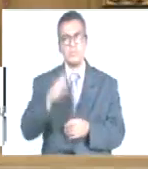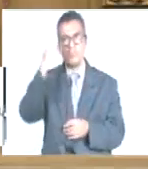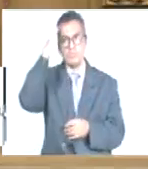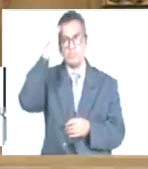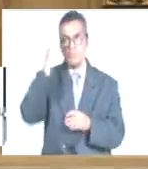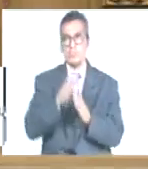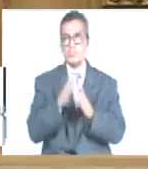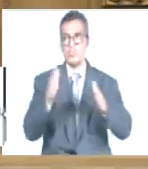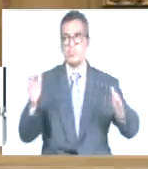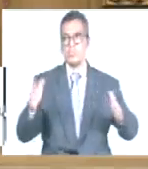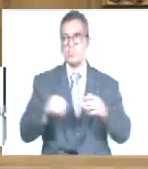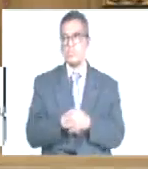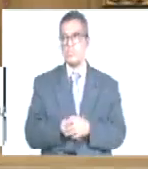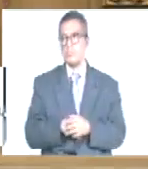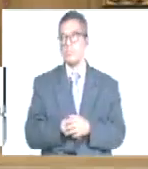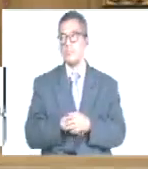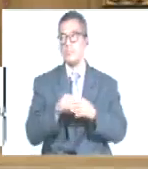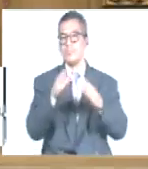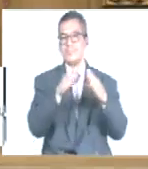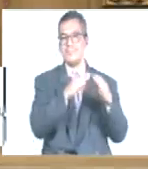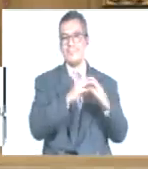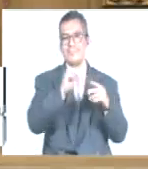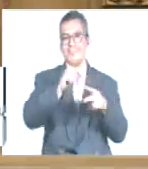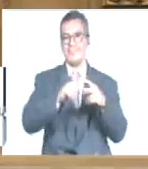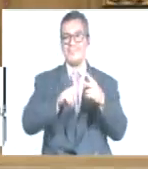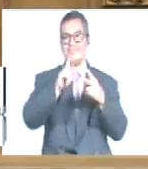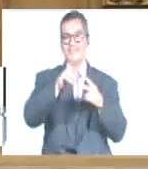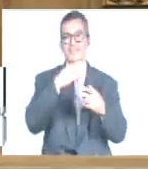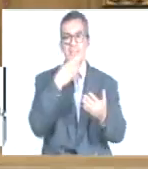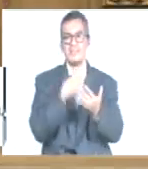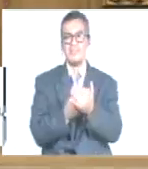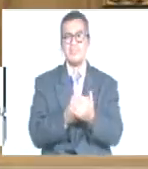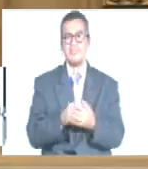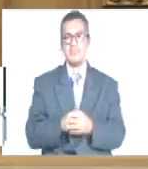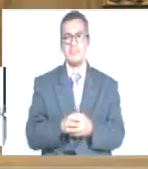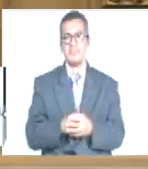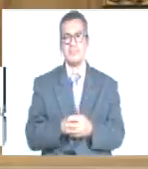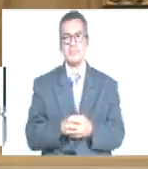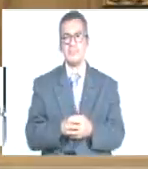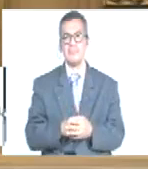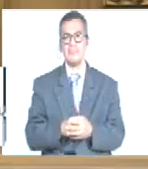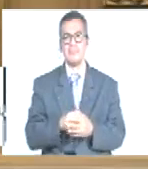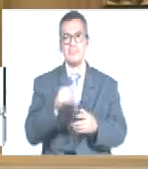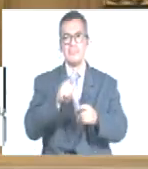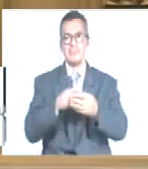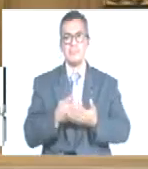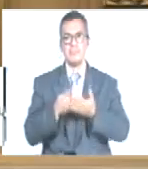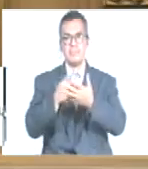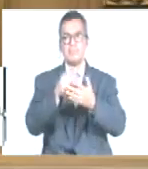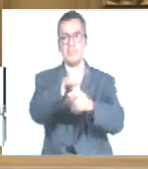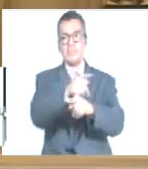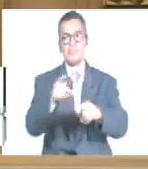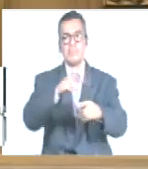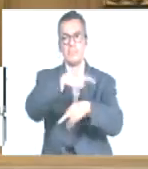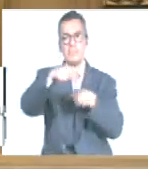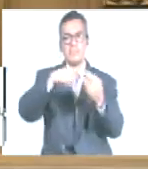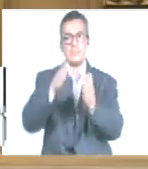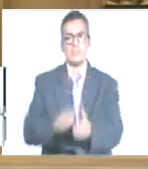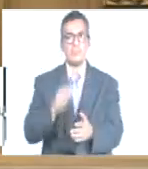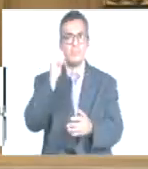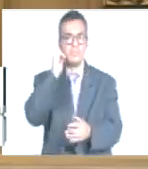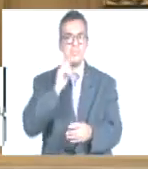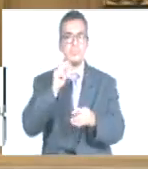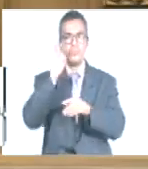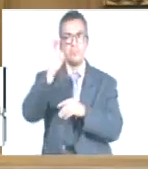la grandeza de ambos seres. Gracias por entregarle a la Revolución Bolivariana y